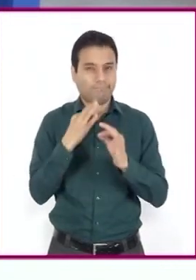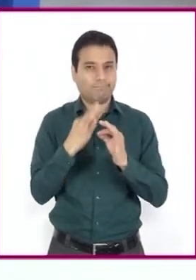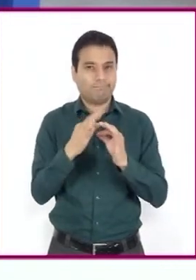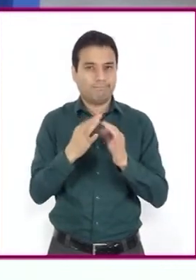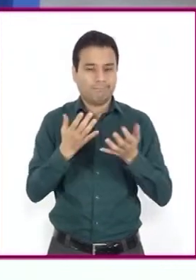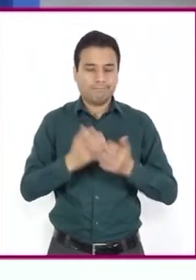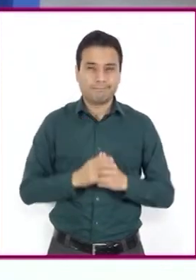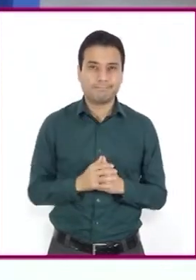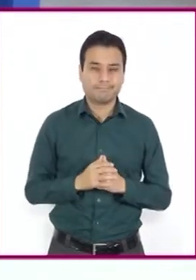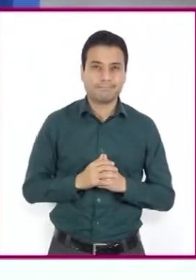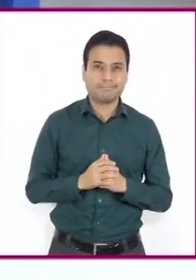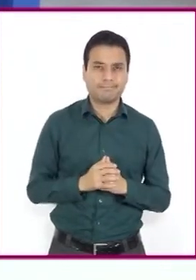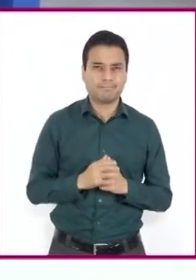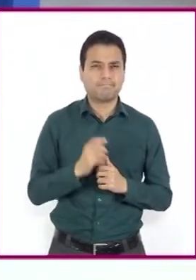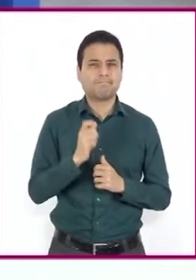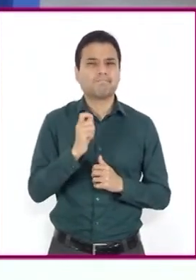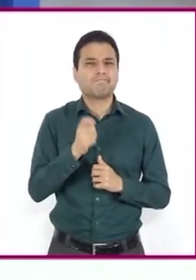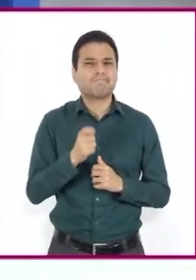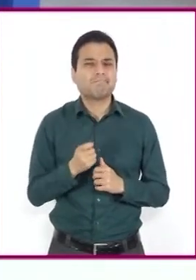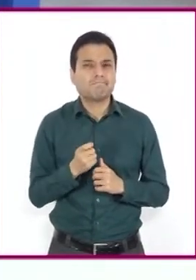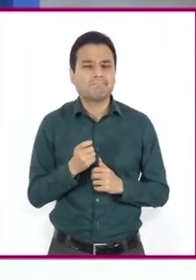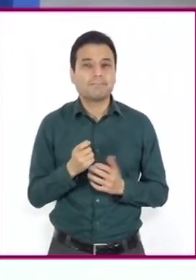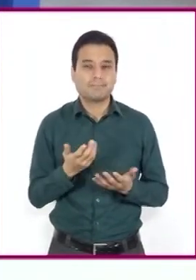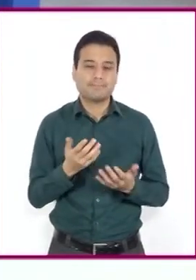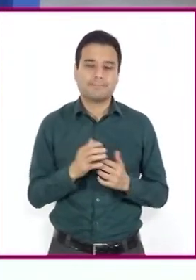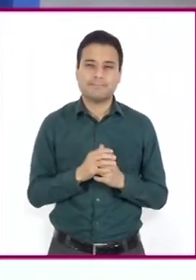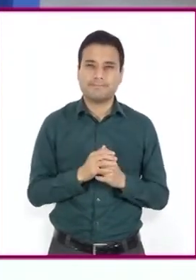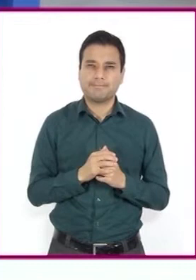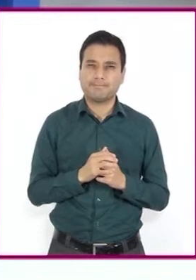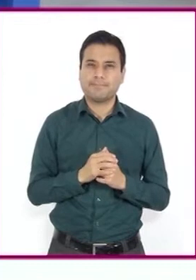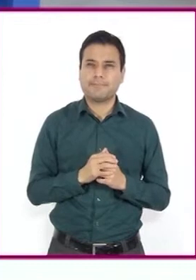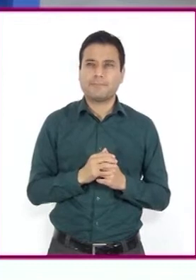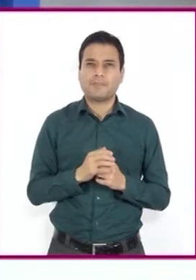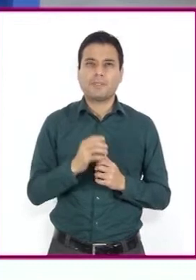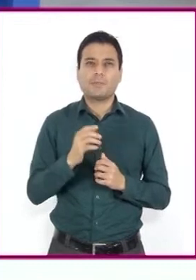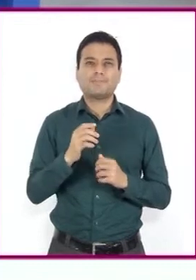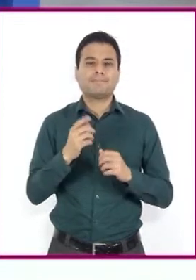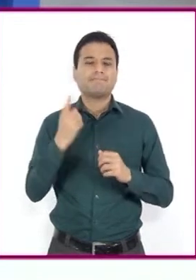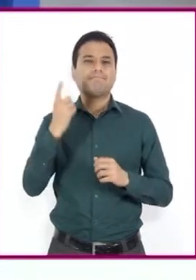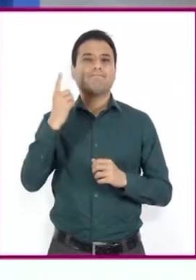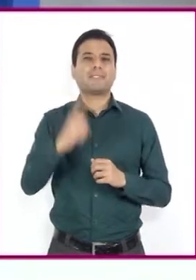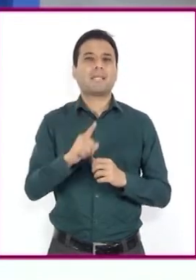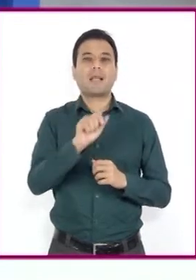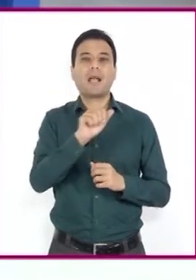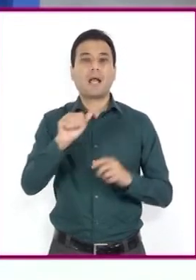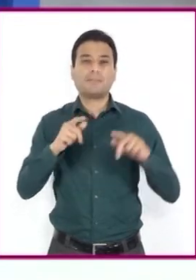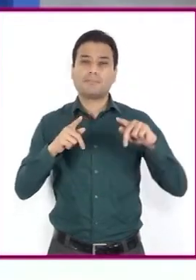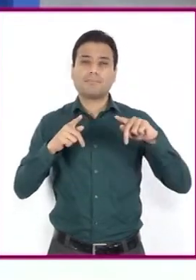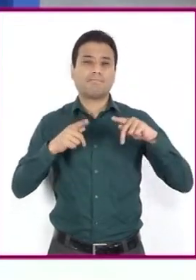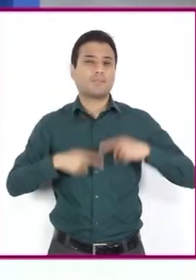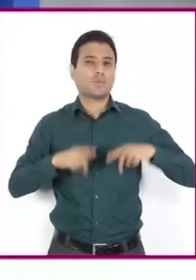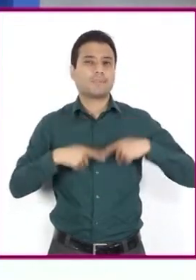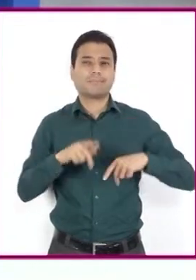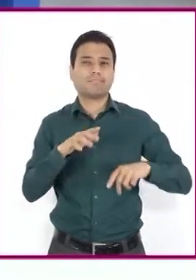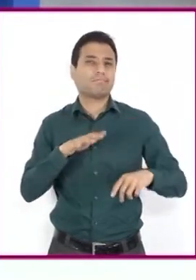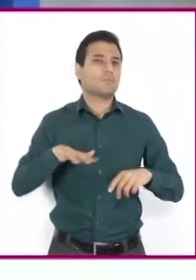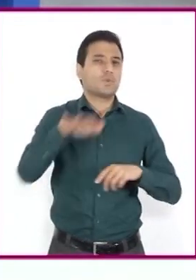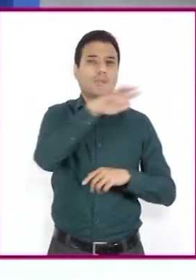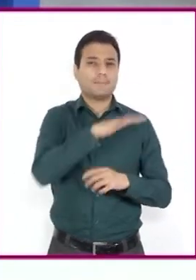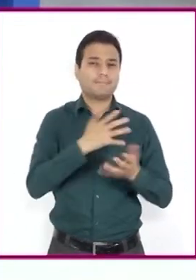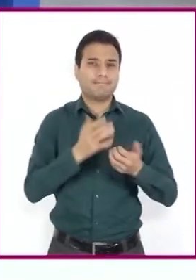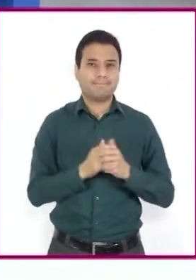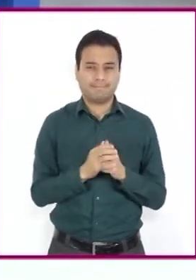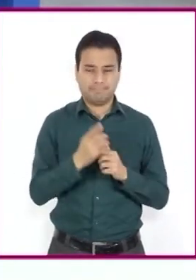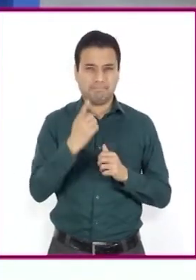momento. En pocas palabras, se puede decir que son indicaciones que se dirigen a un público indeterminado.